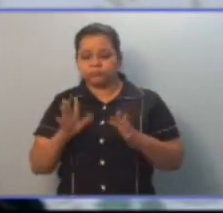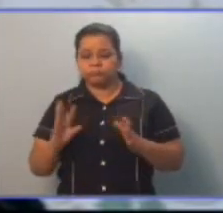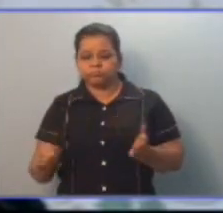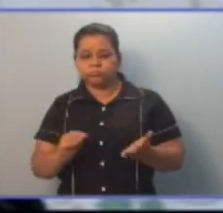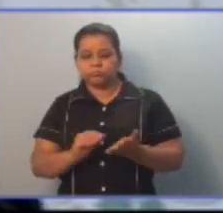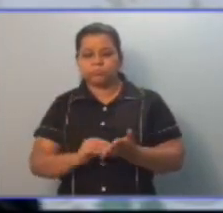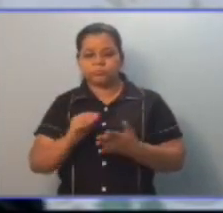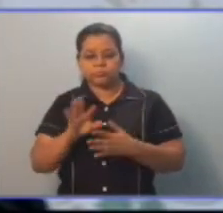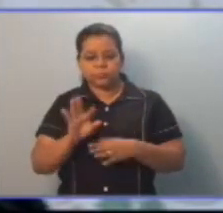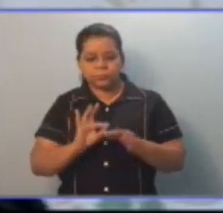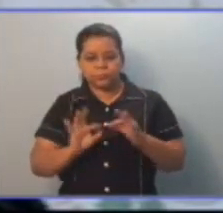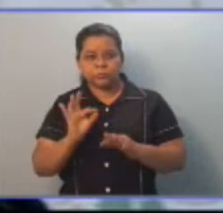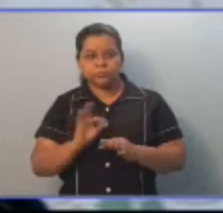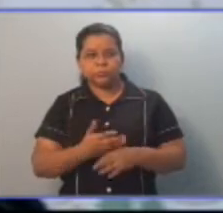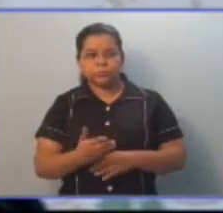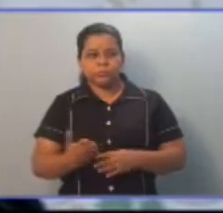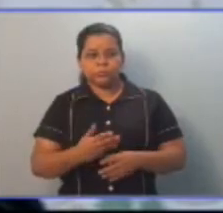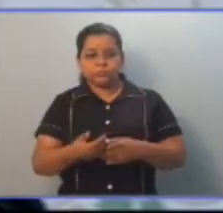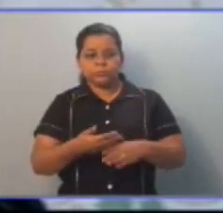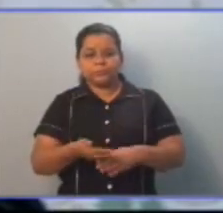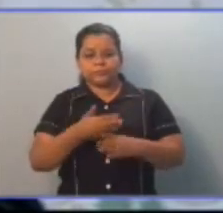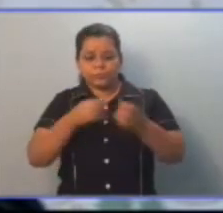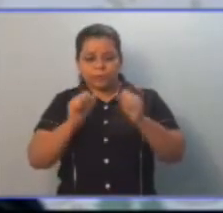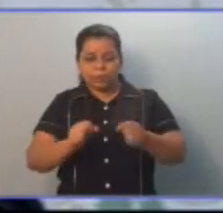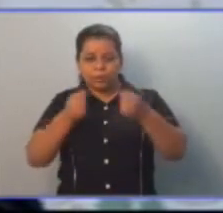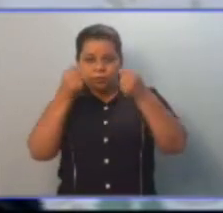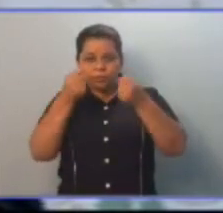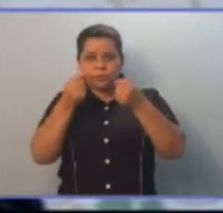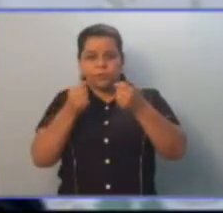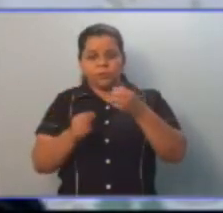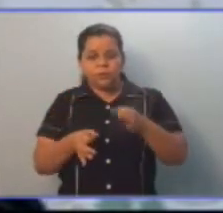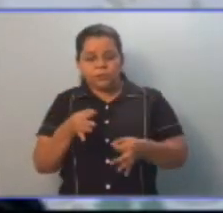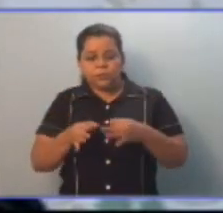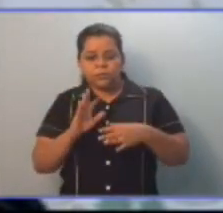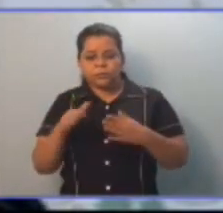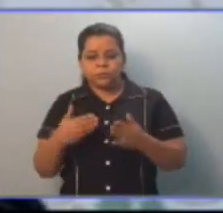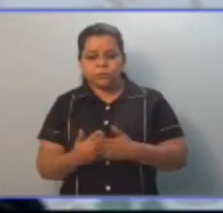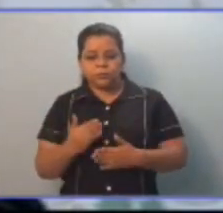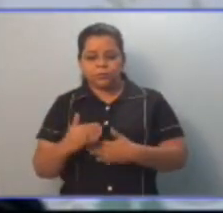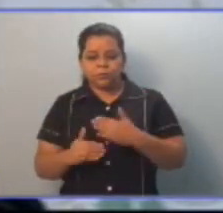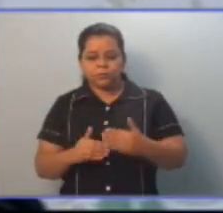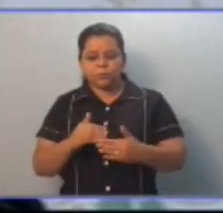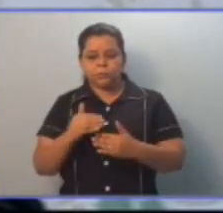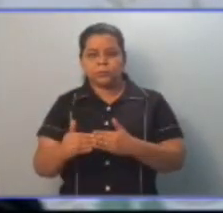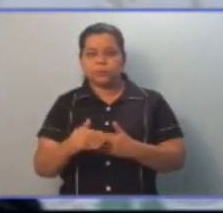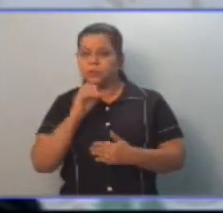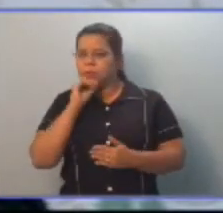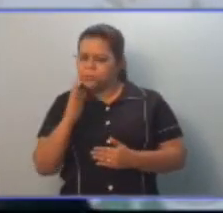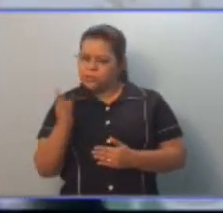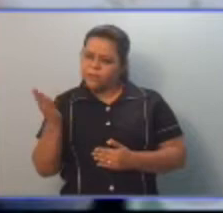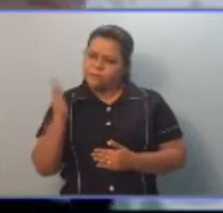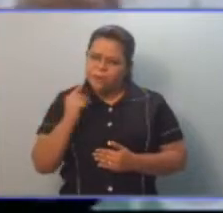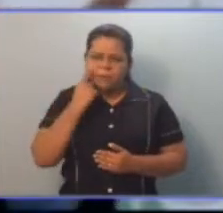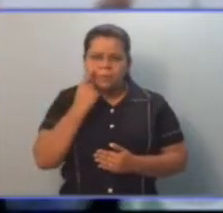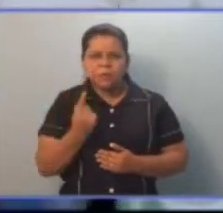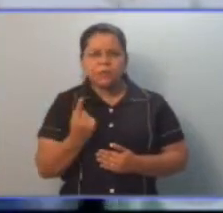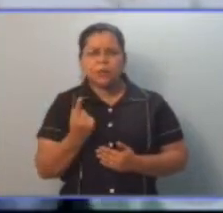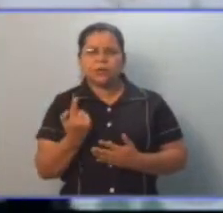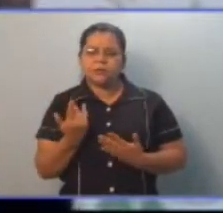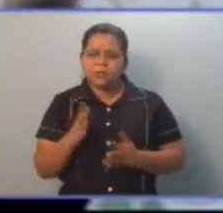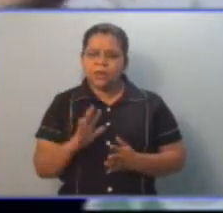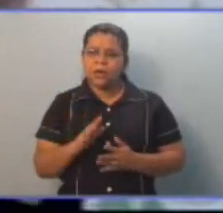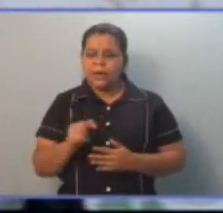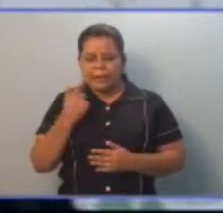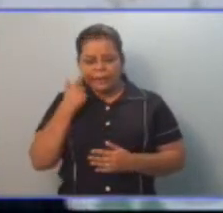porque son actos previos para penalizar o judicializar los procesos, y se le dice, venga, mire, él,